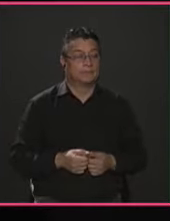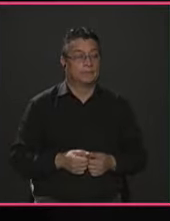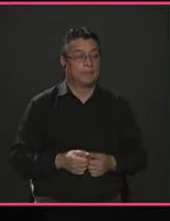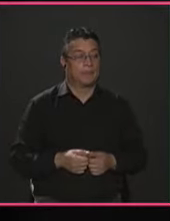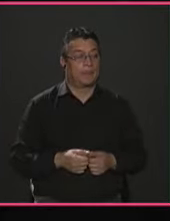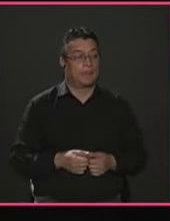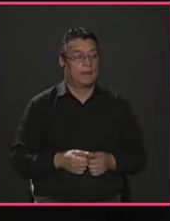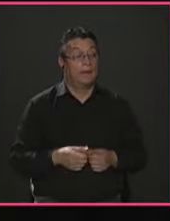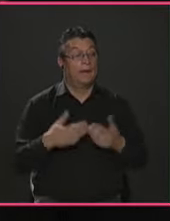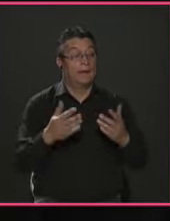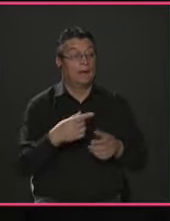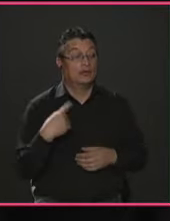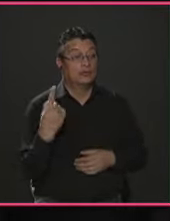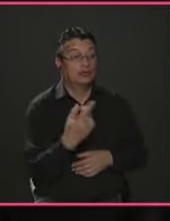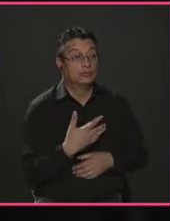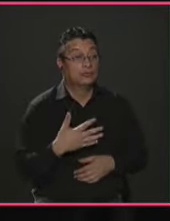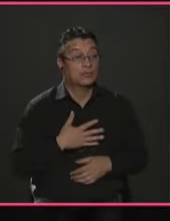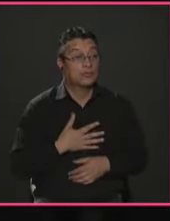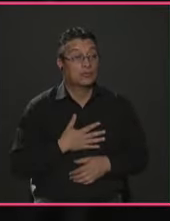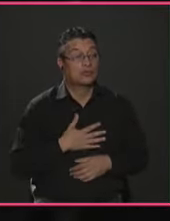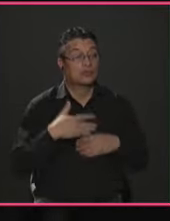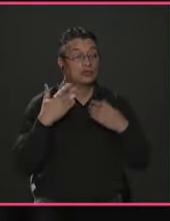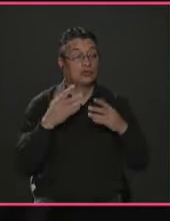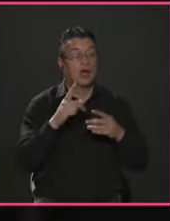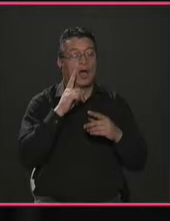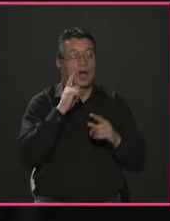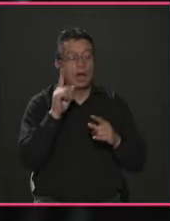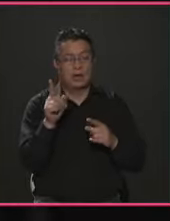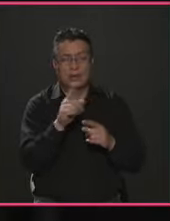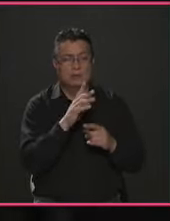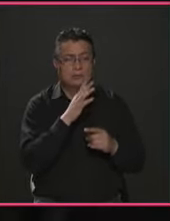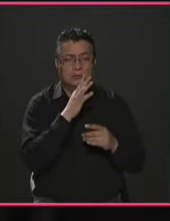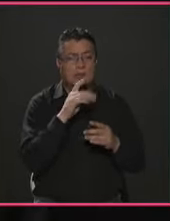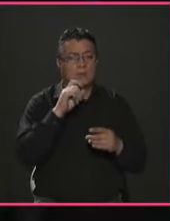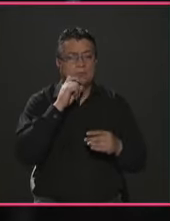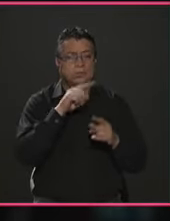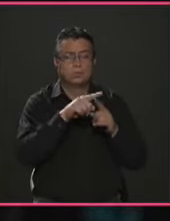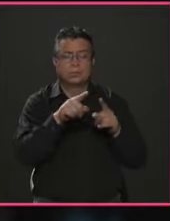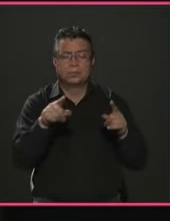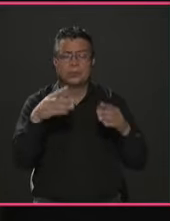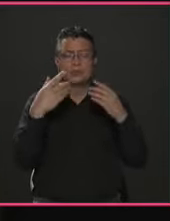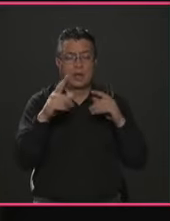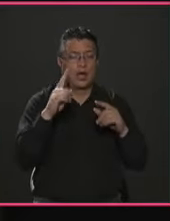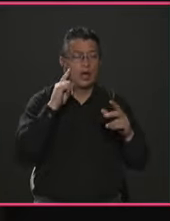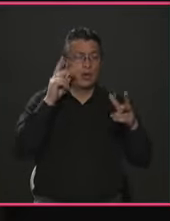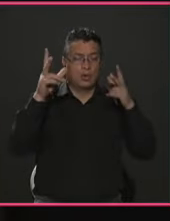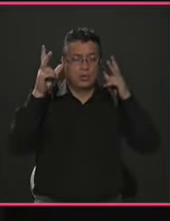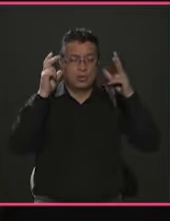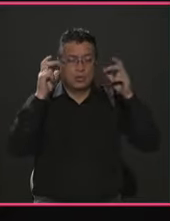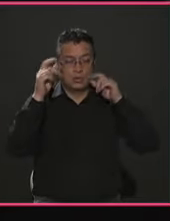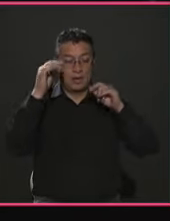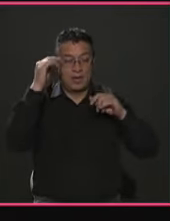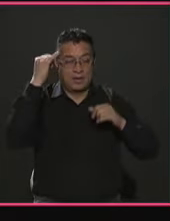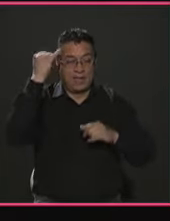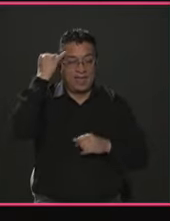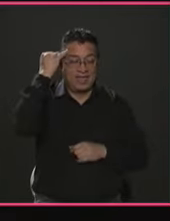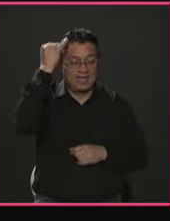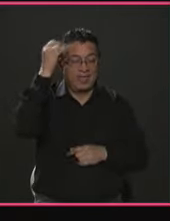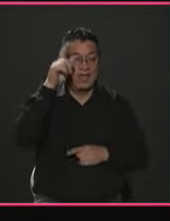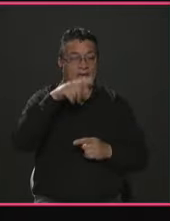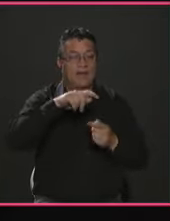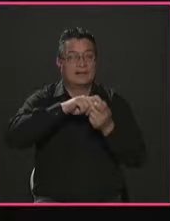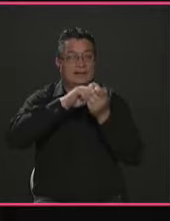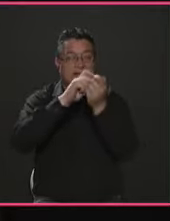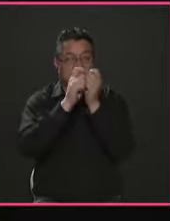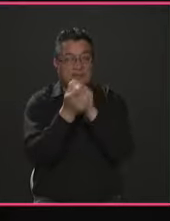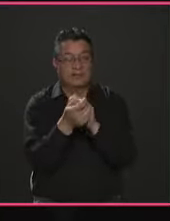eh nosotros estamos o o hay hay no sé quién eh Quién acá Ha oído hablar de la idea de que estamos en una transición